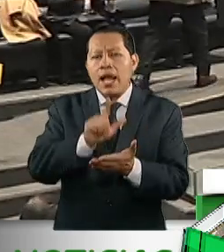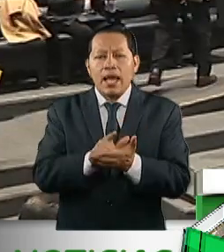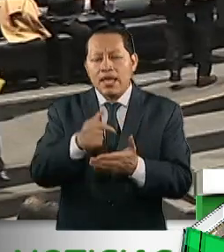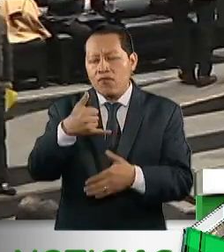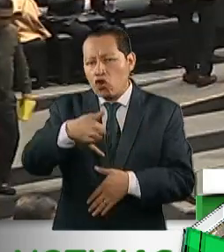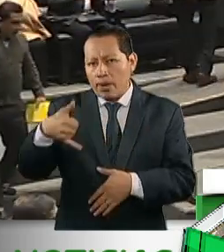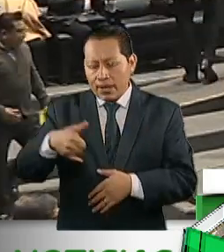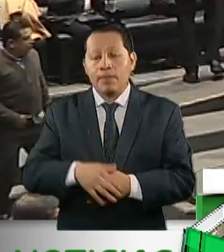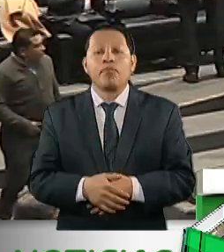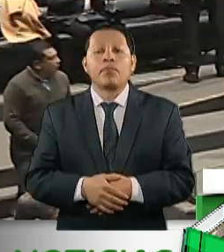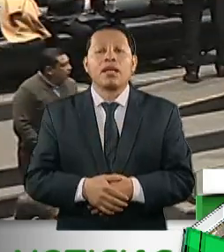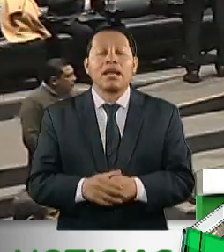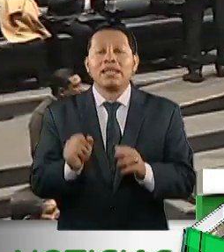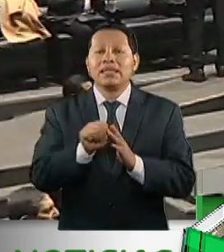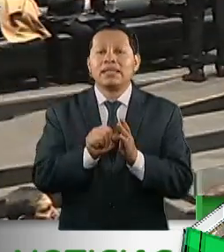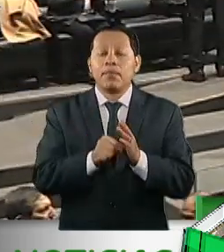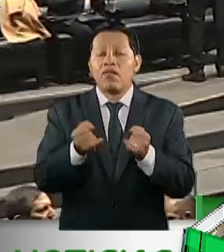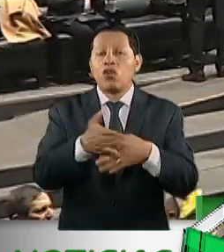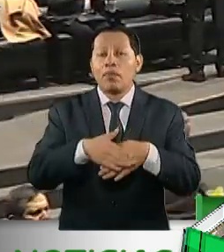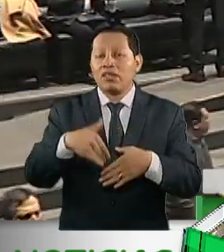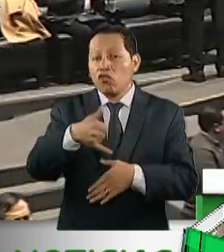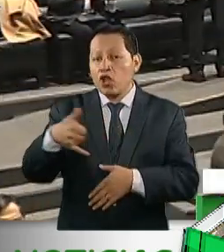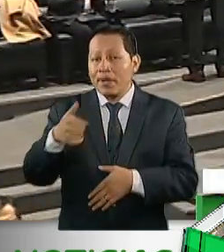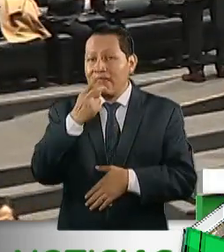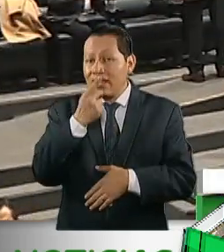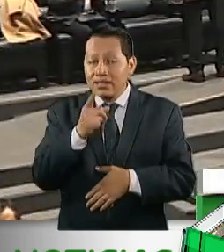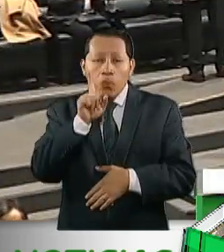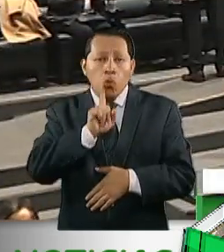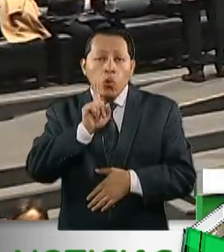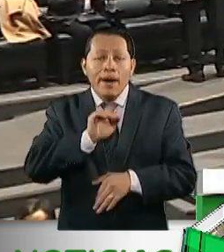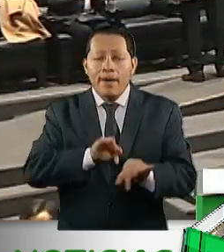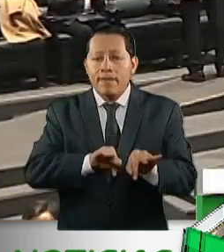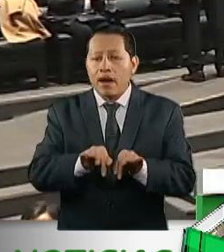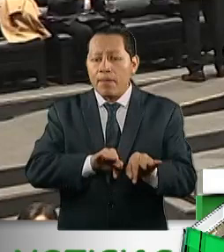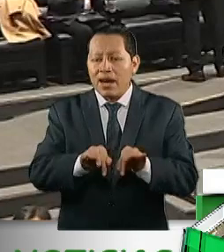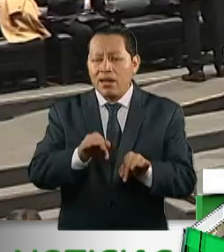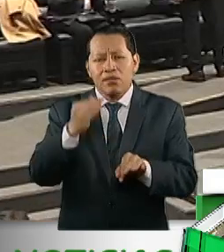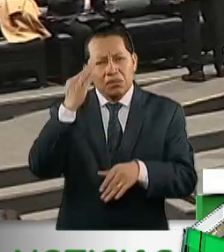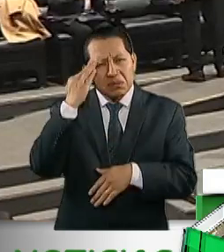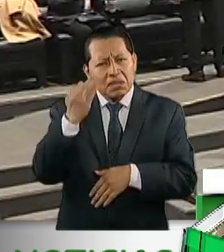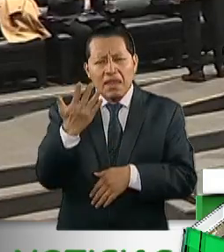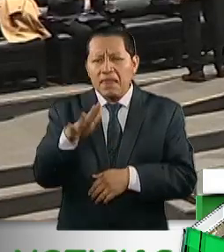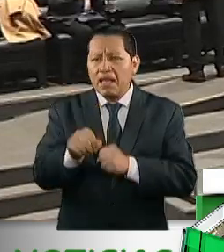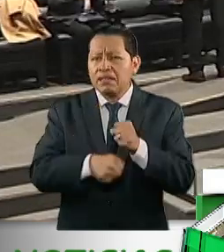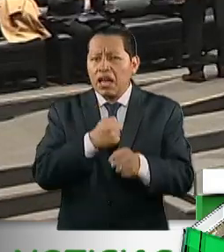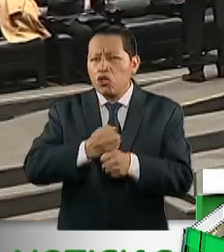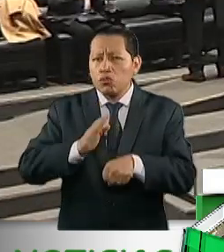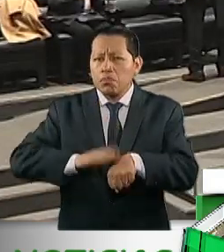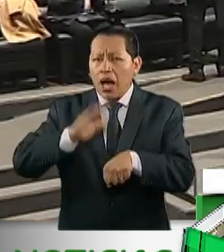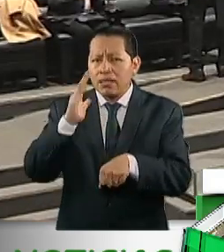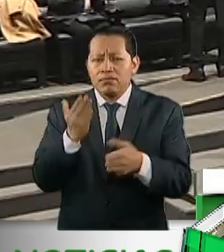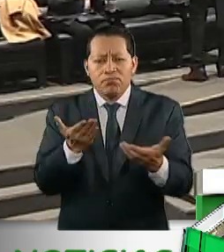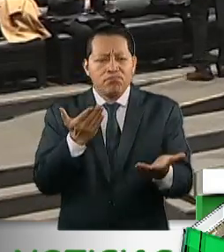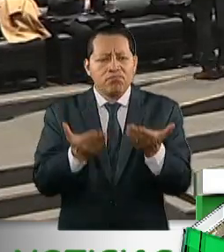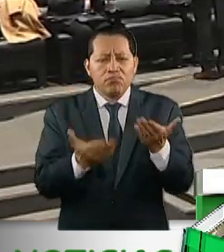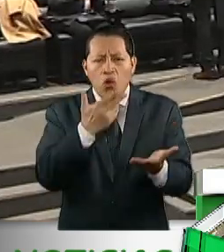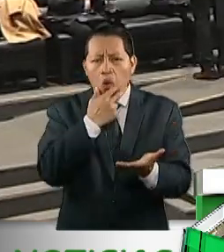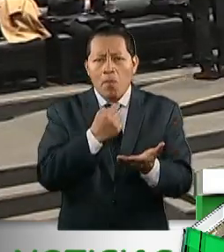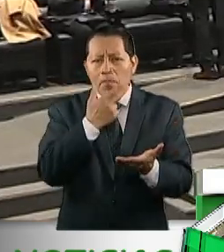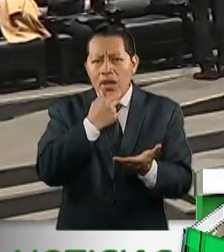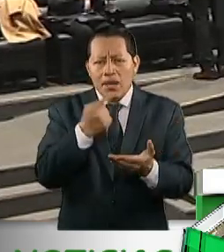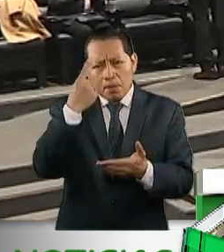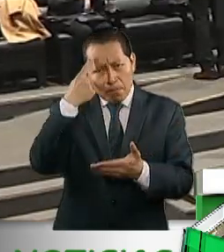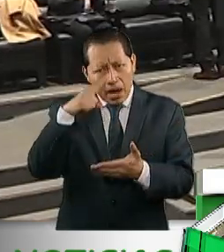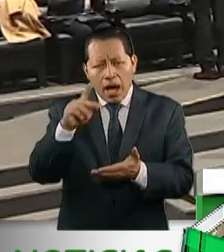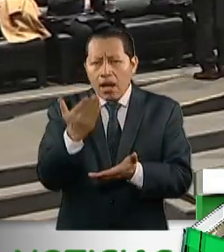Datos del Sistema de Información de Infonavit indica que las mujeres trabajadoras tardan hasta casi 10 años más que los hombres en obtener un préstamo a